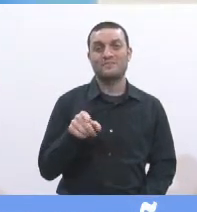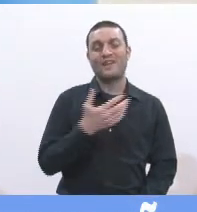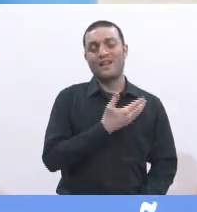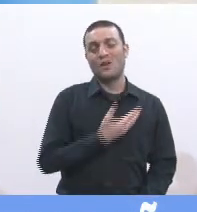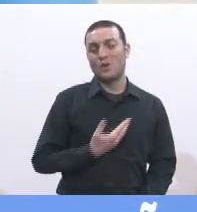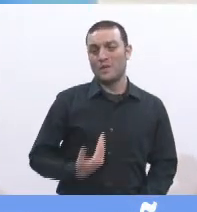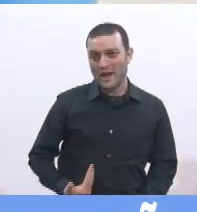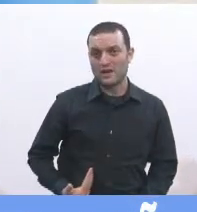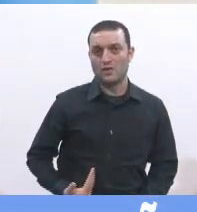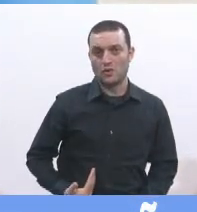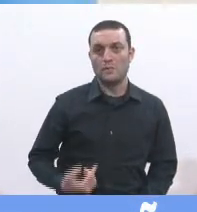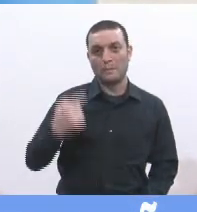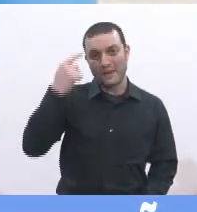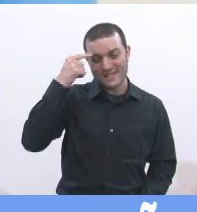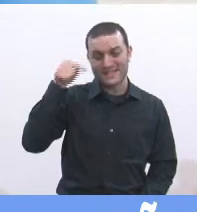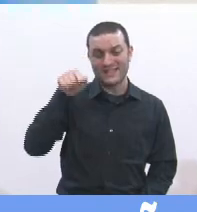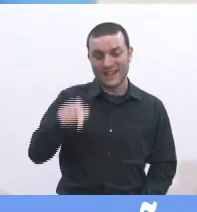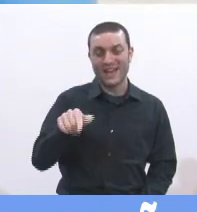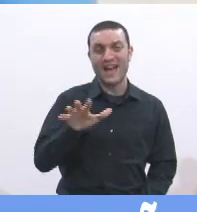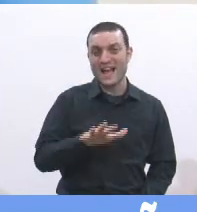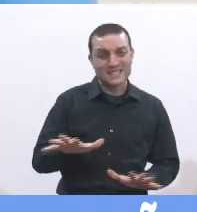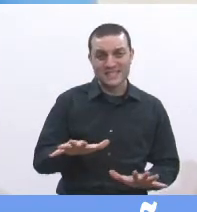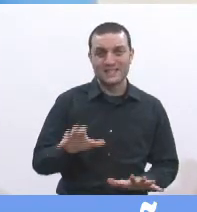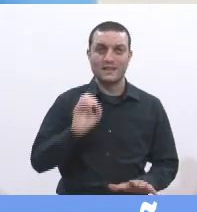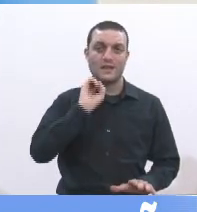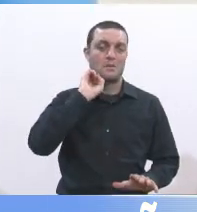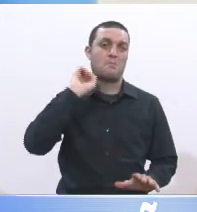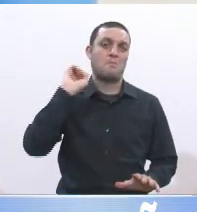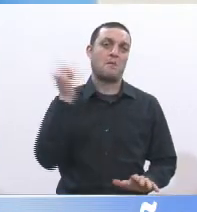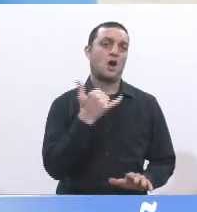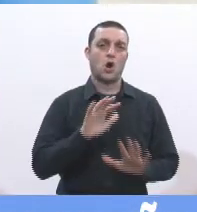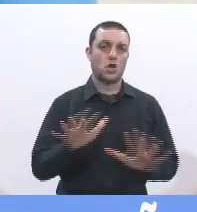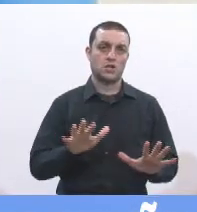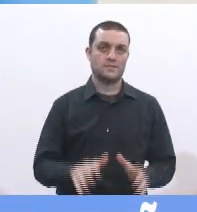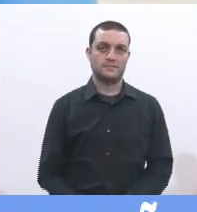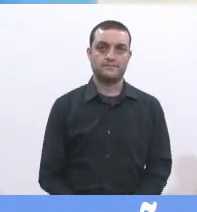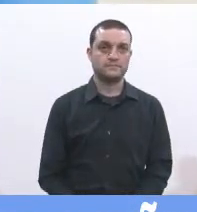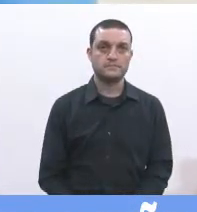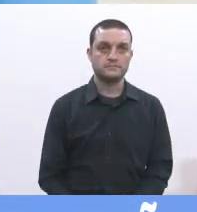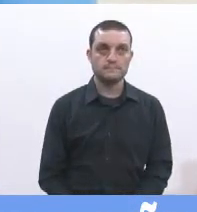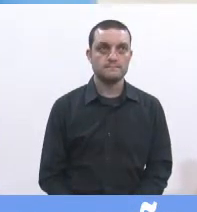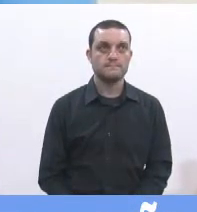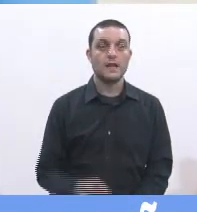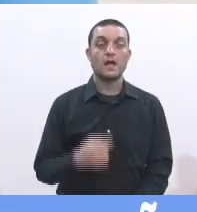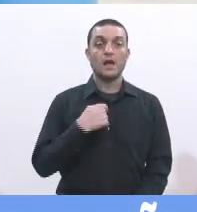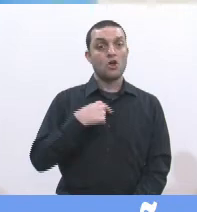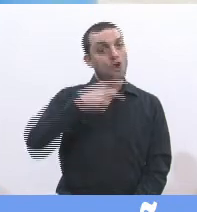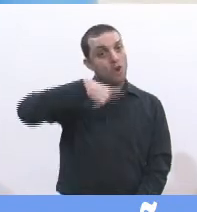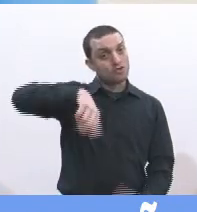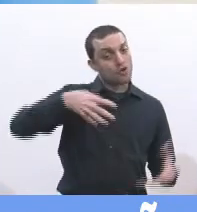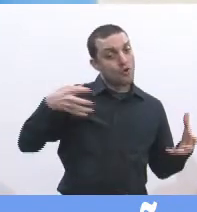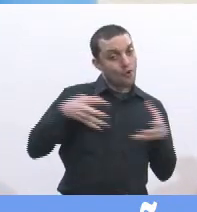celebro mucho formar parte de un espacio político que a veces pensamos distinto, pero lo que tenemos convencidos es que